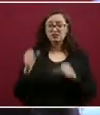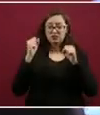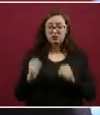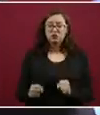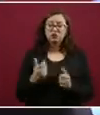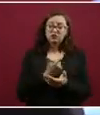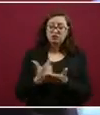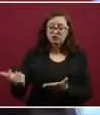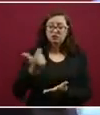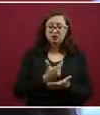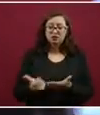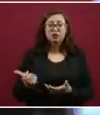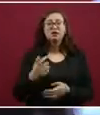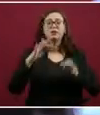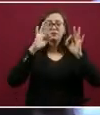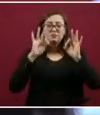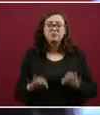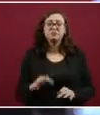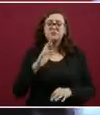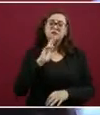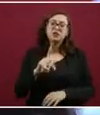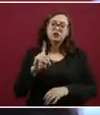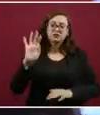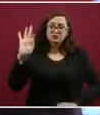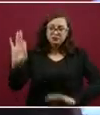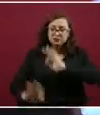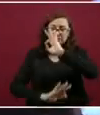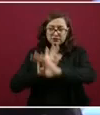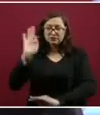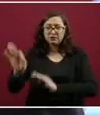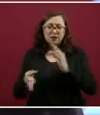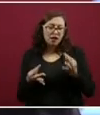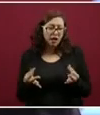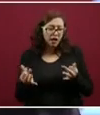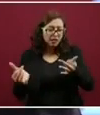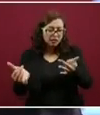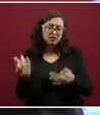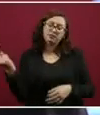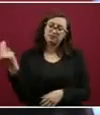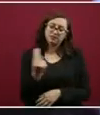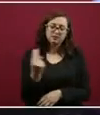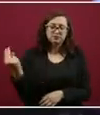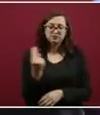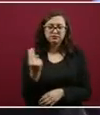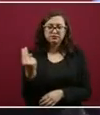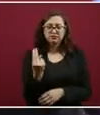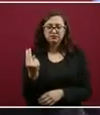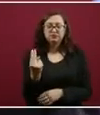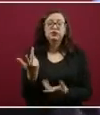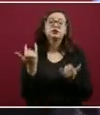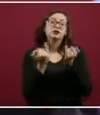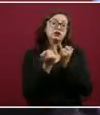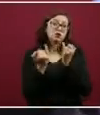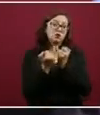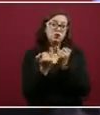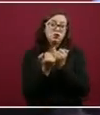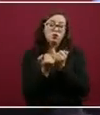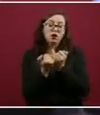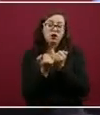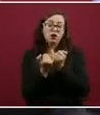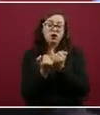ingreso, también en la calidad de los servicios públicos que recibe la gente. El desmantelamiento del estado